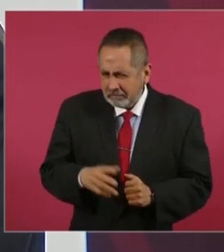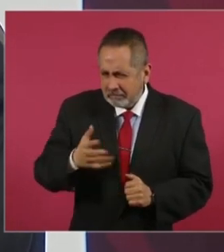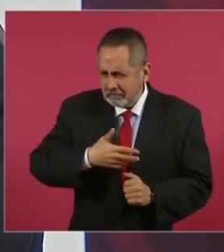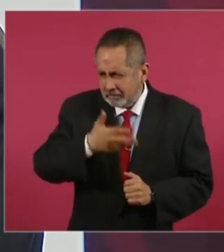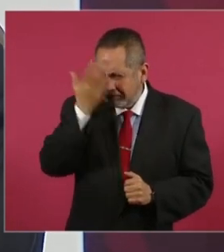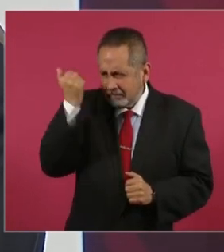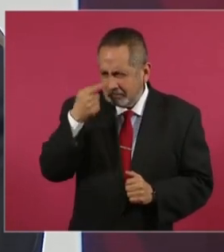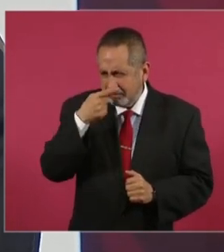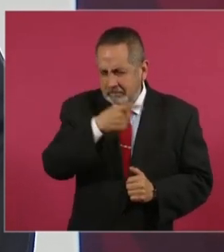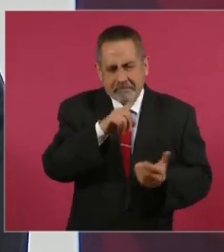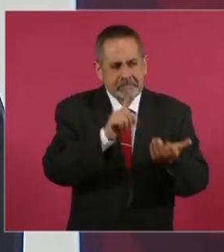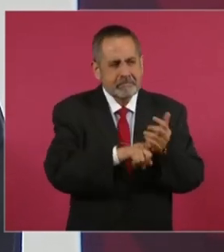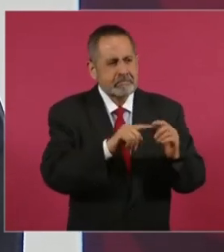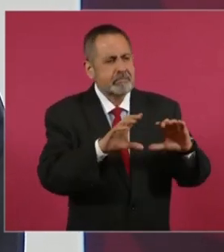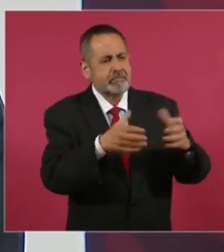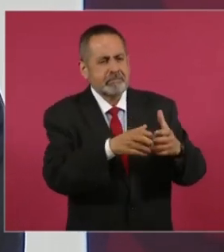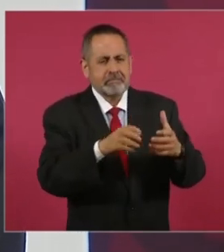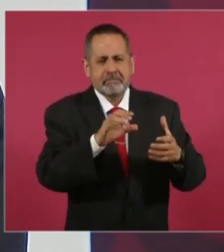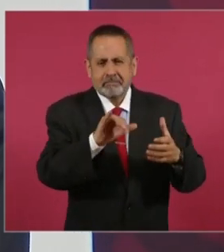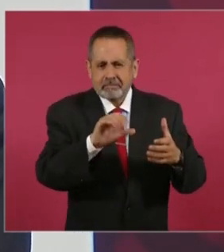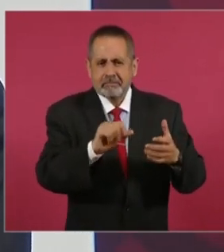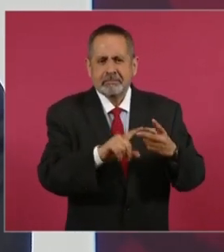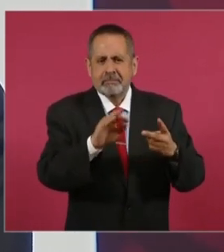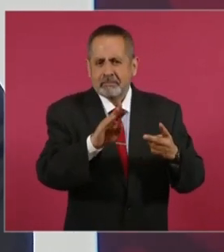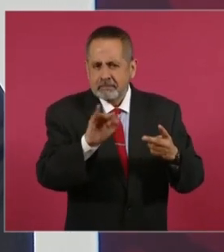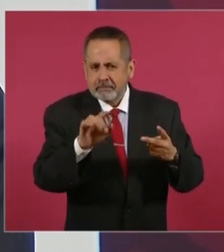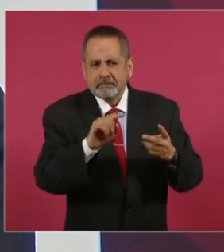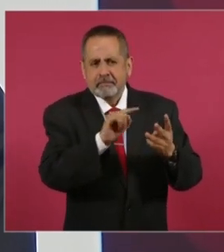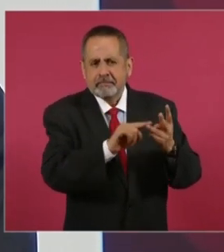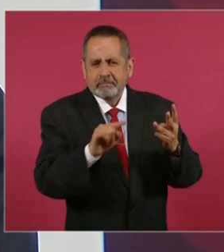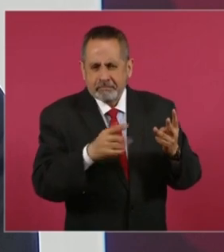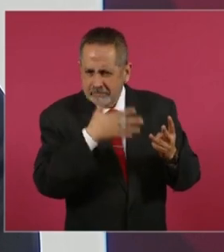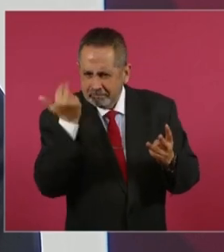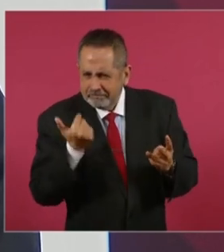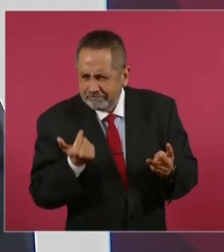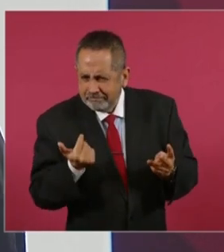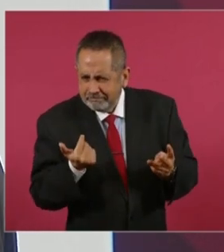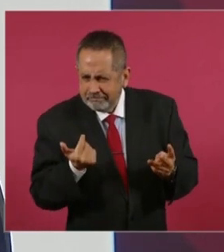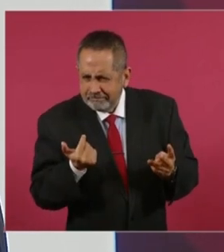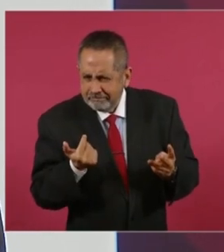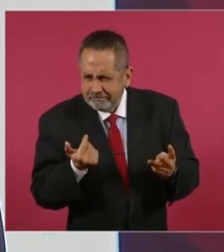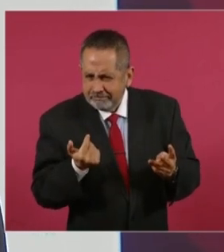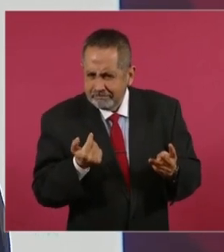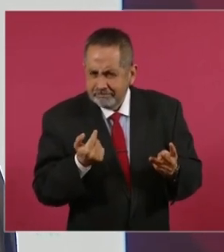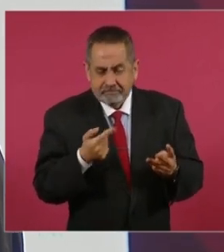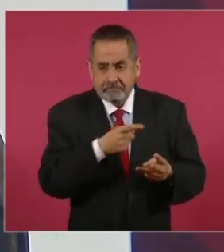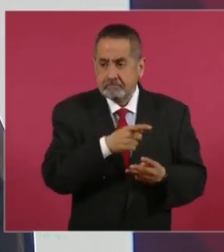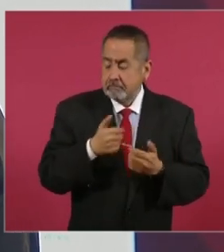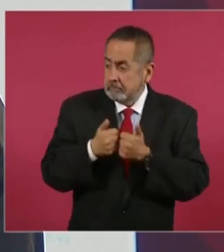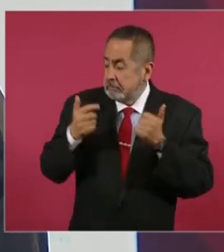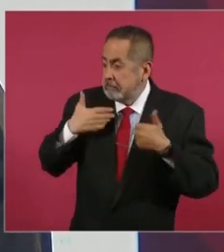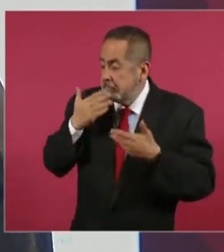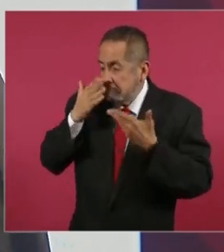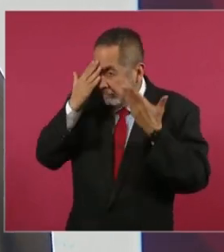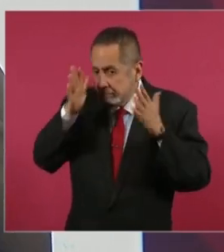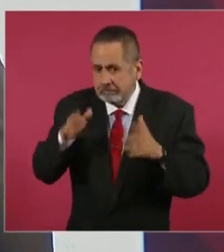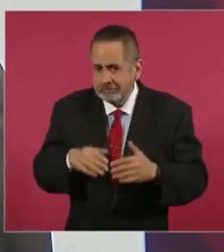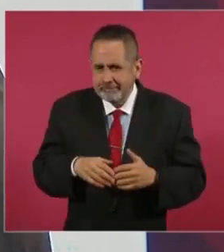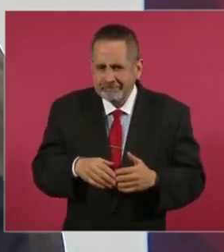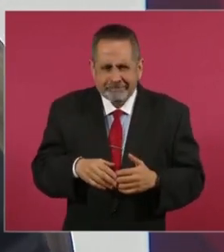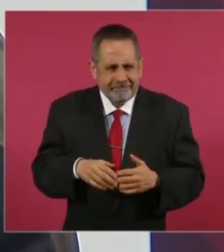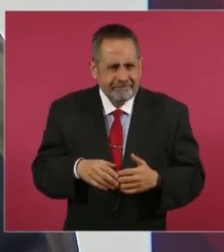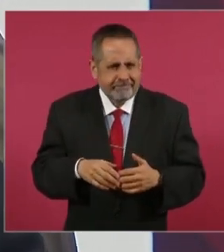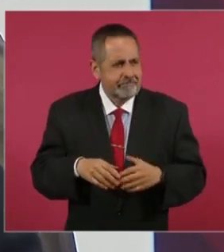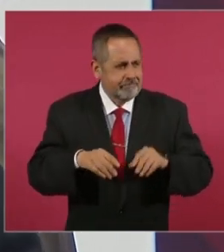sus agencias?, ¿son ajenas que